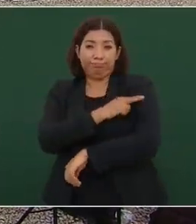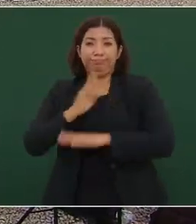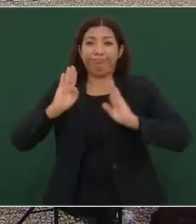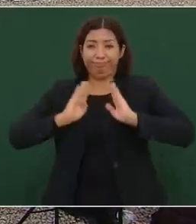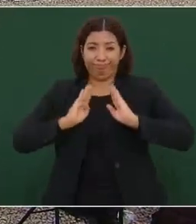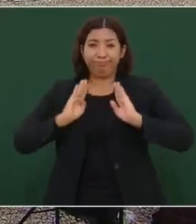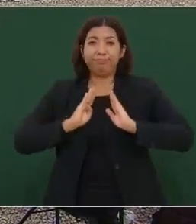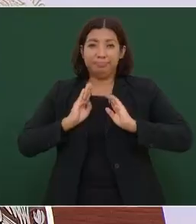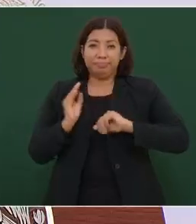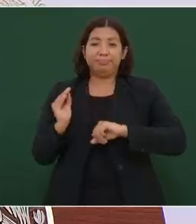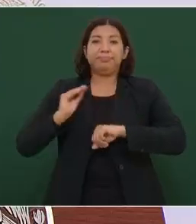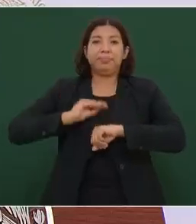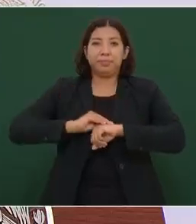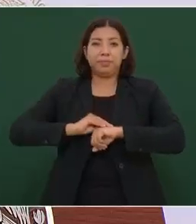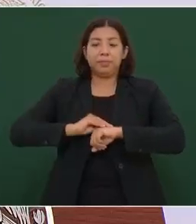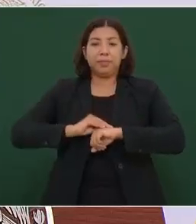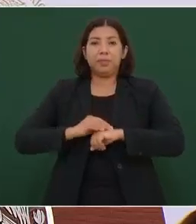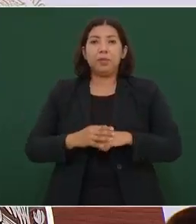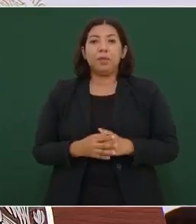personal